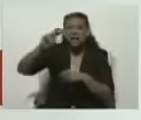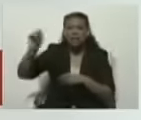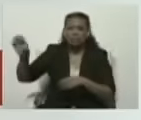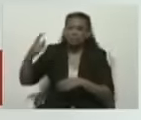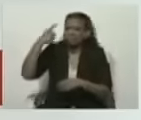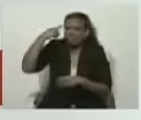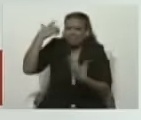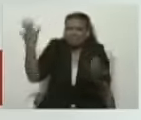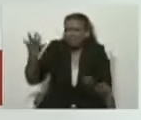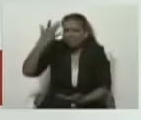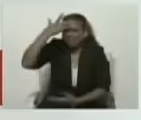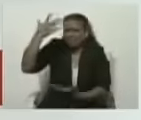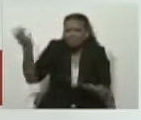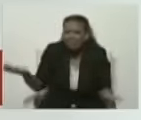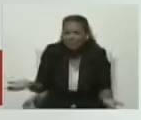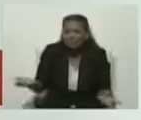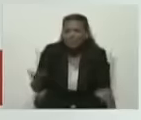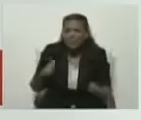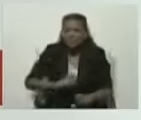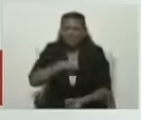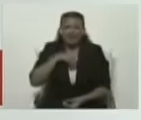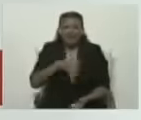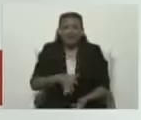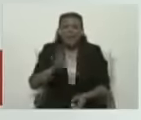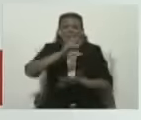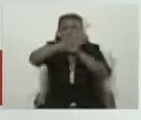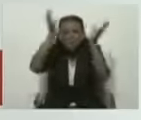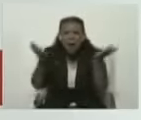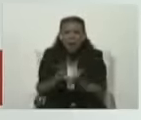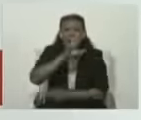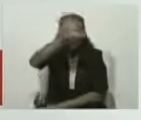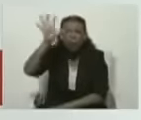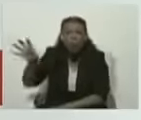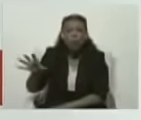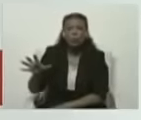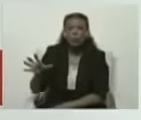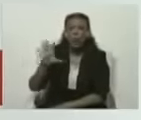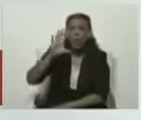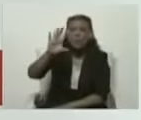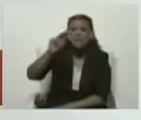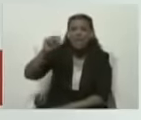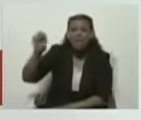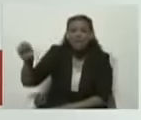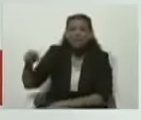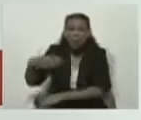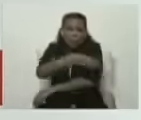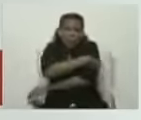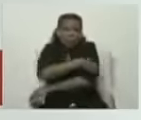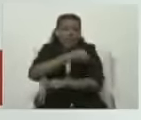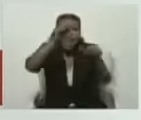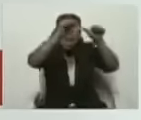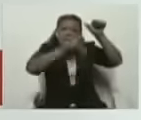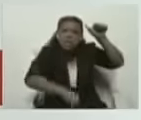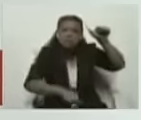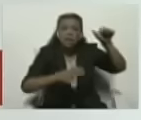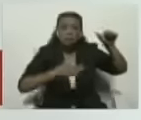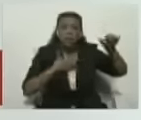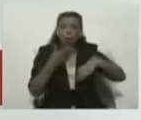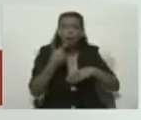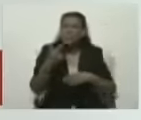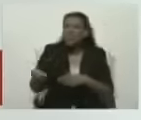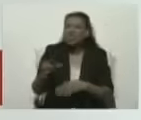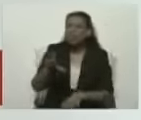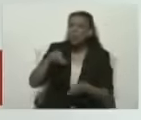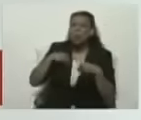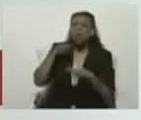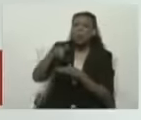cabe? ¿En qué cabeza cabe? ¿En qué país del mundo un contendiente en una lista electoral se atreve a decir, no,